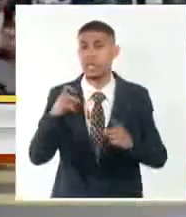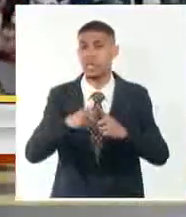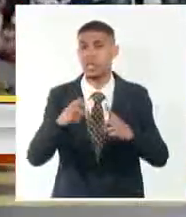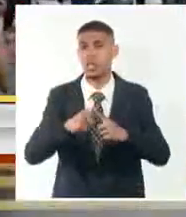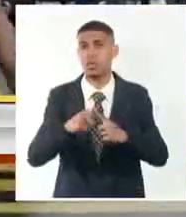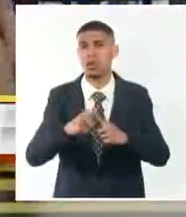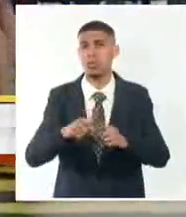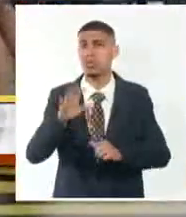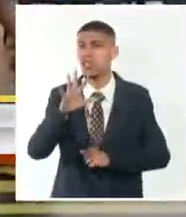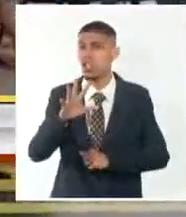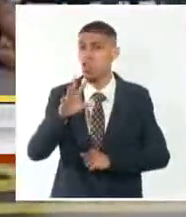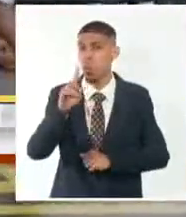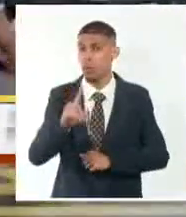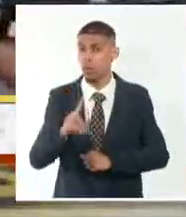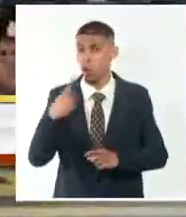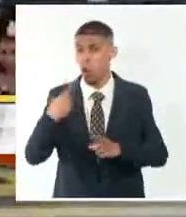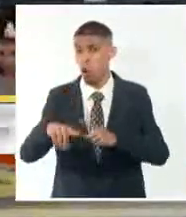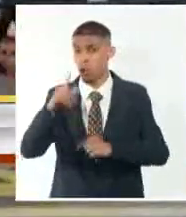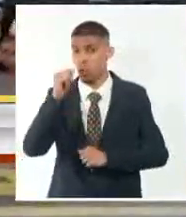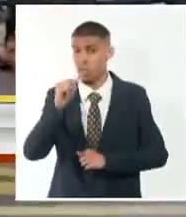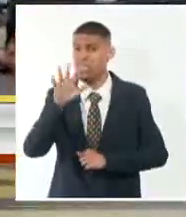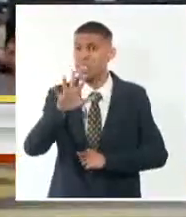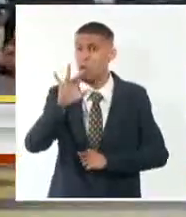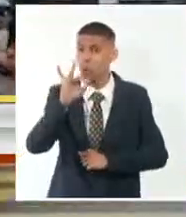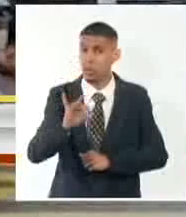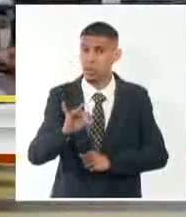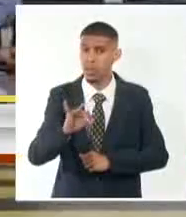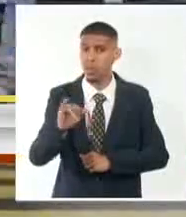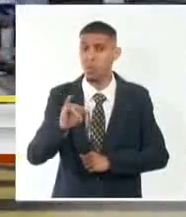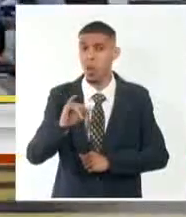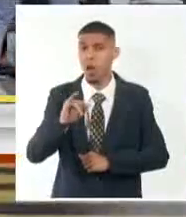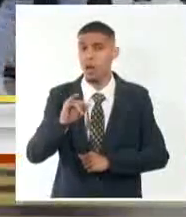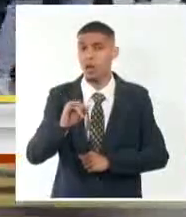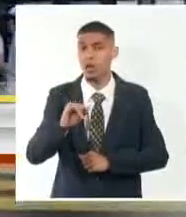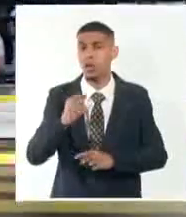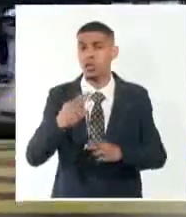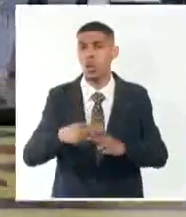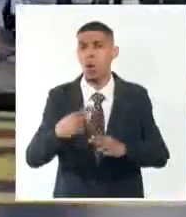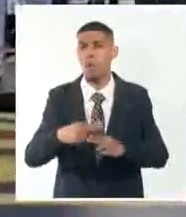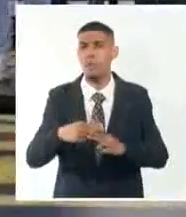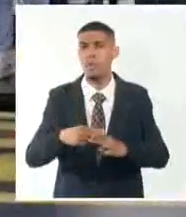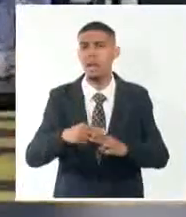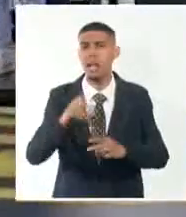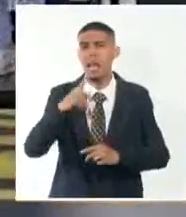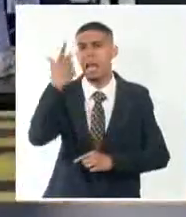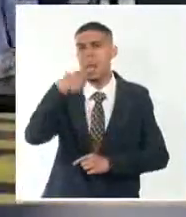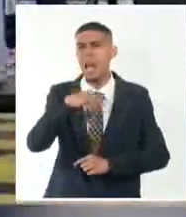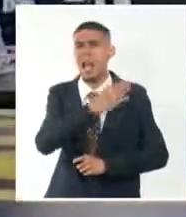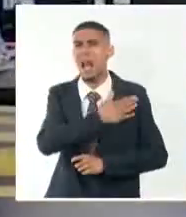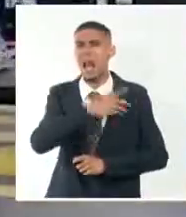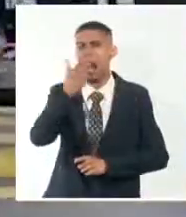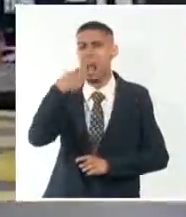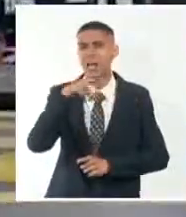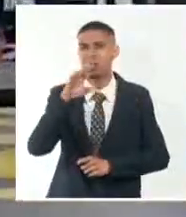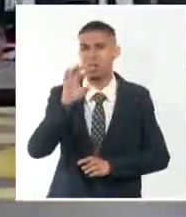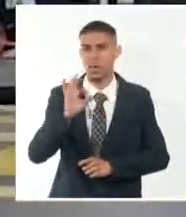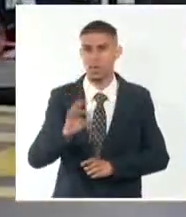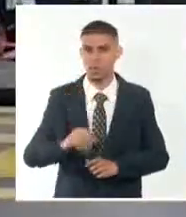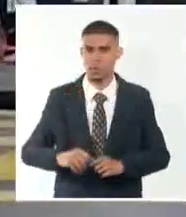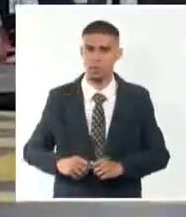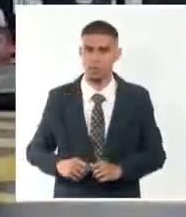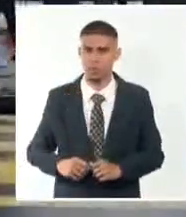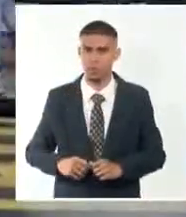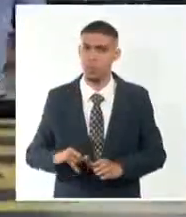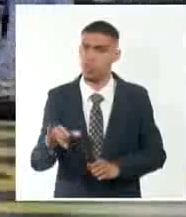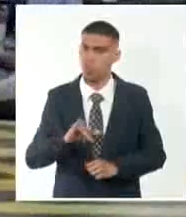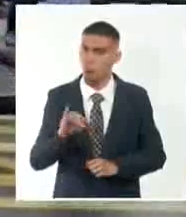en los 51, Saidel Horta en los 57, así como la de Lázaro Álvarez en los 63 y medio y de Jorge Cuellar en los 71. También